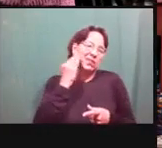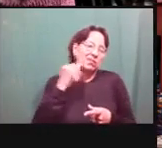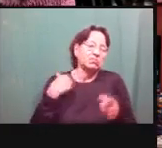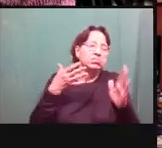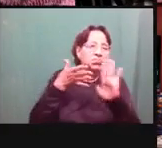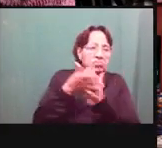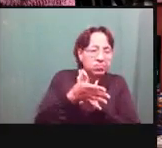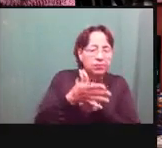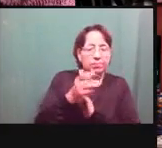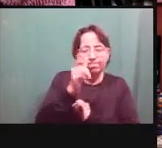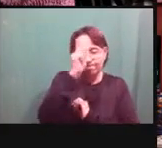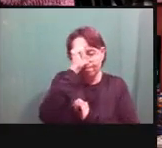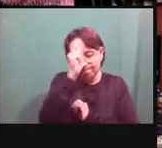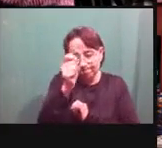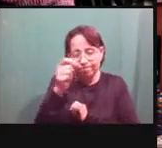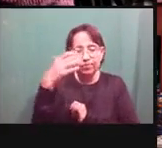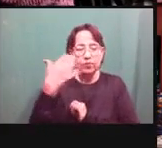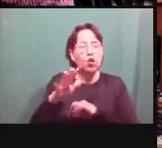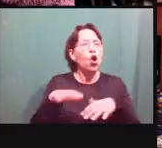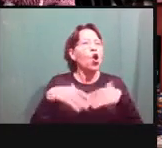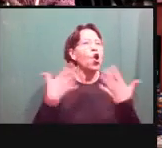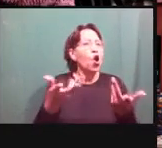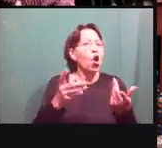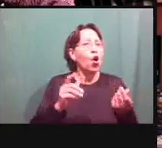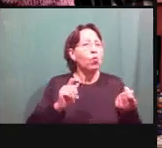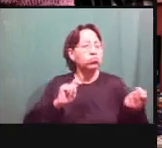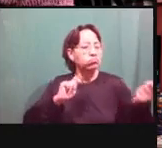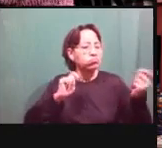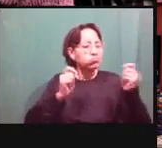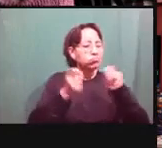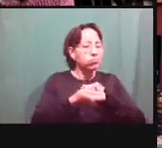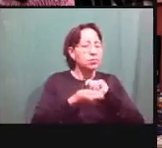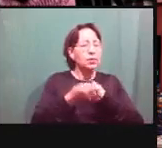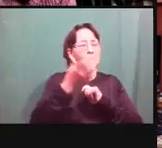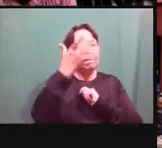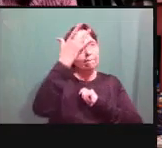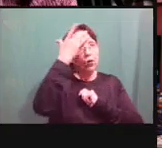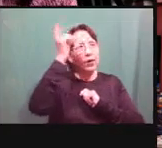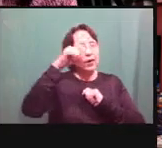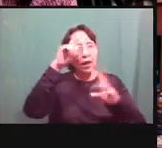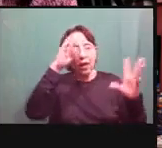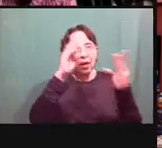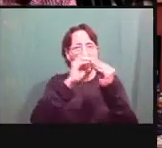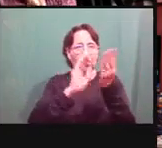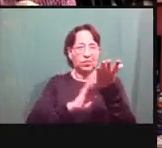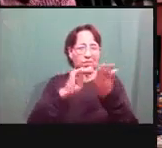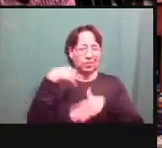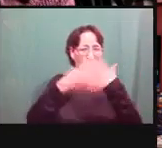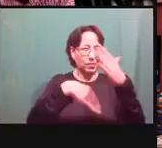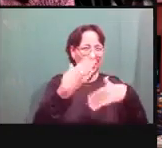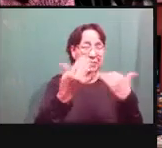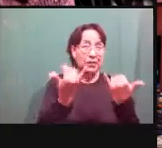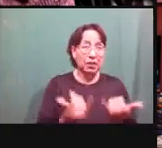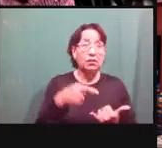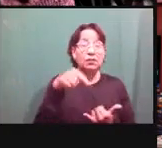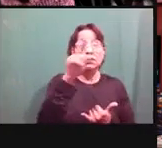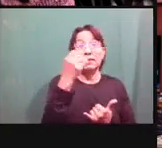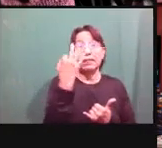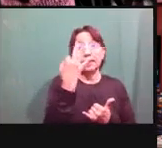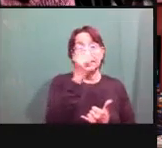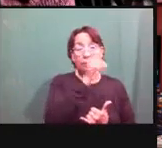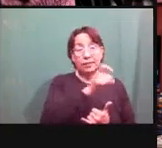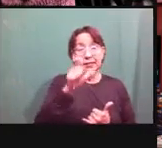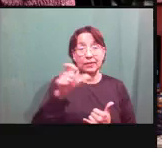lo que tenemos que atravesar y transformar para, pues precisamente, reconciliarnos con ese proceso. Aquí pintaron 3 artistas,